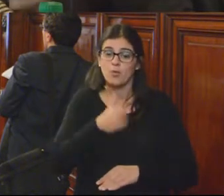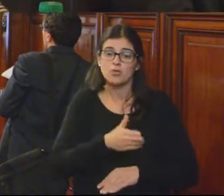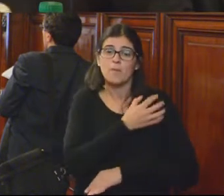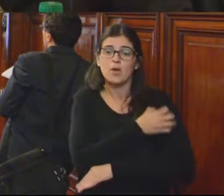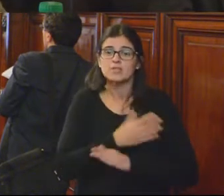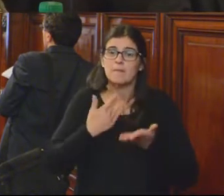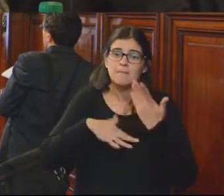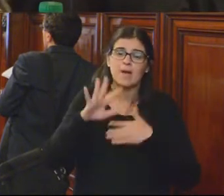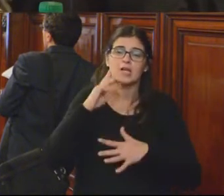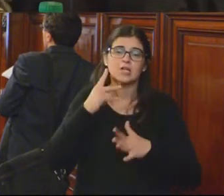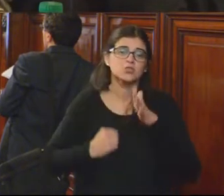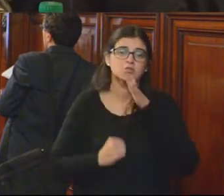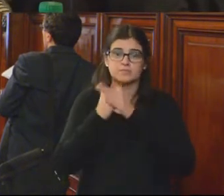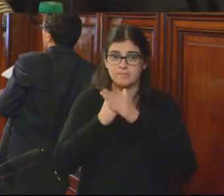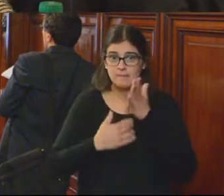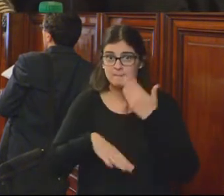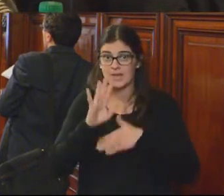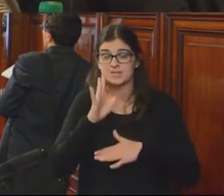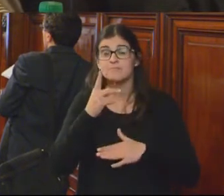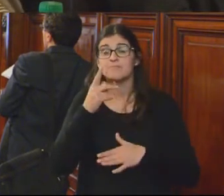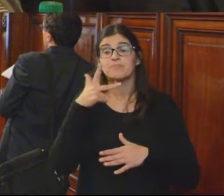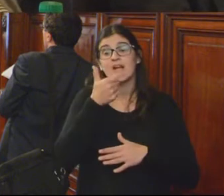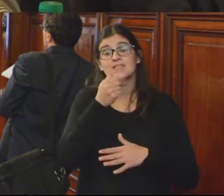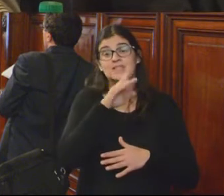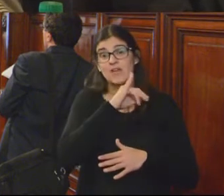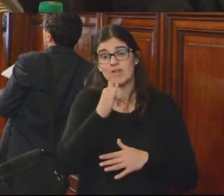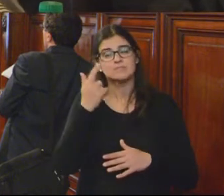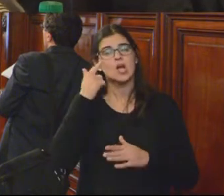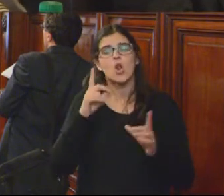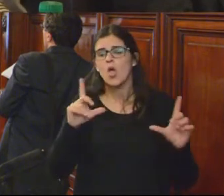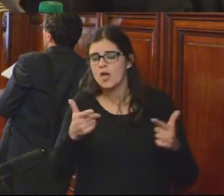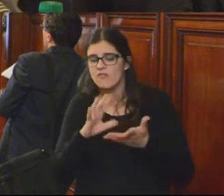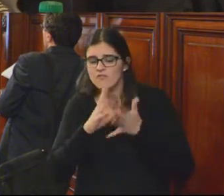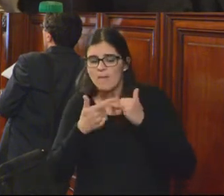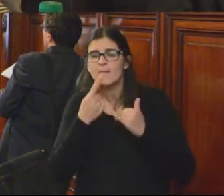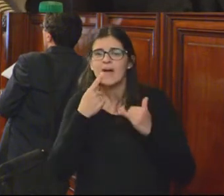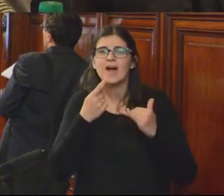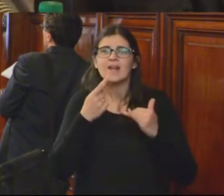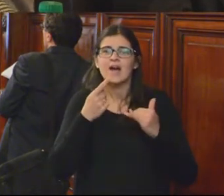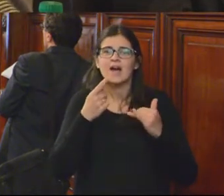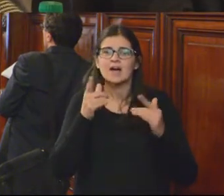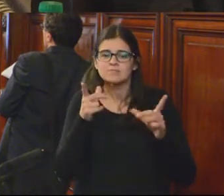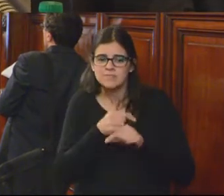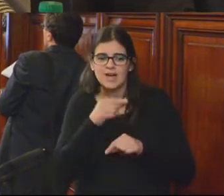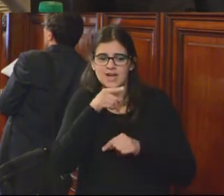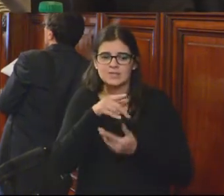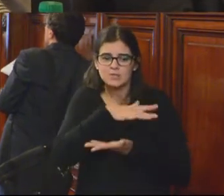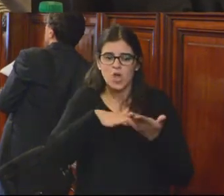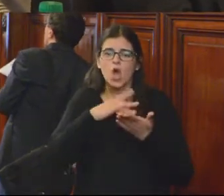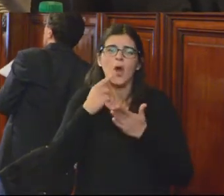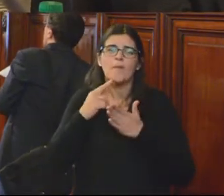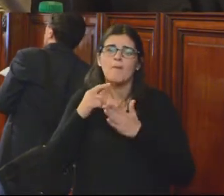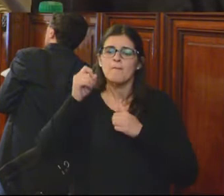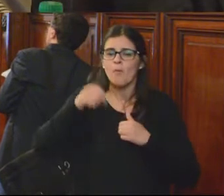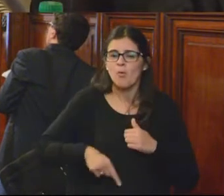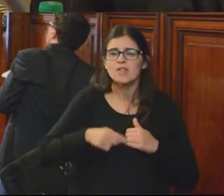extrema. Chávez entendió además que no había forma de romper con ese sistema de conciliación populista de